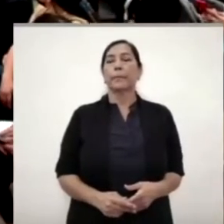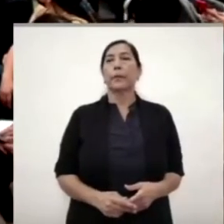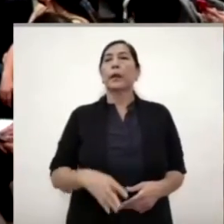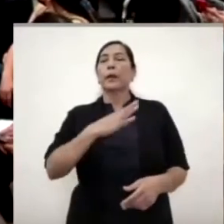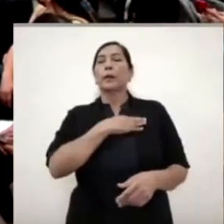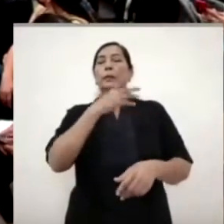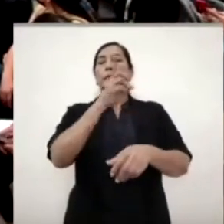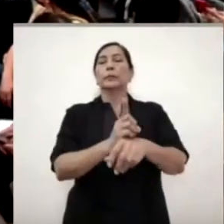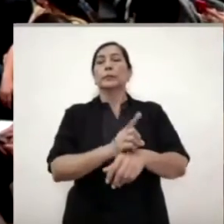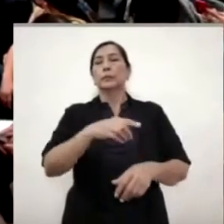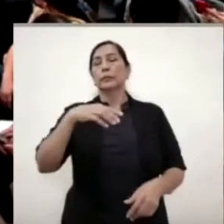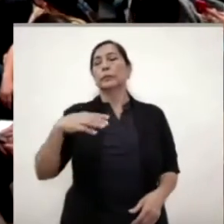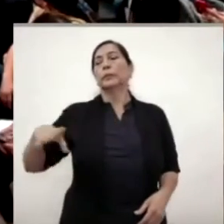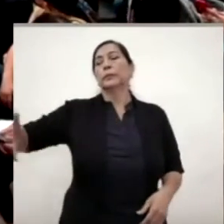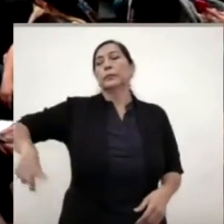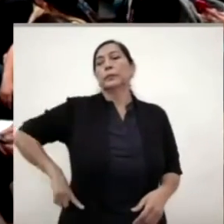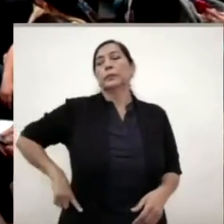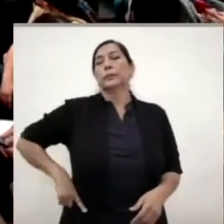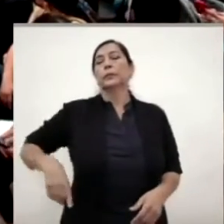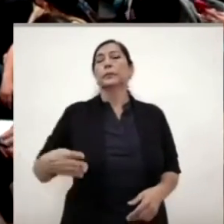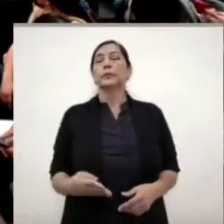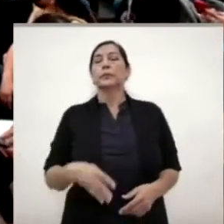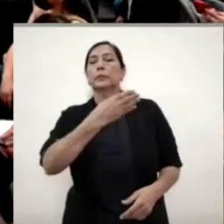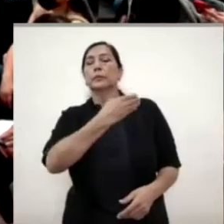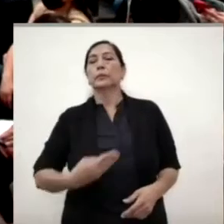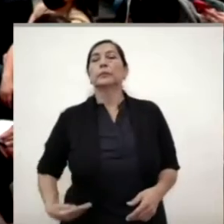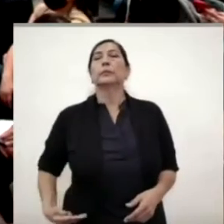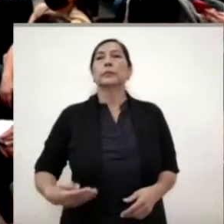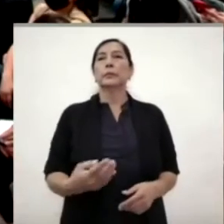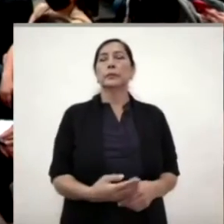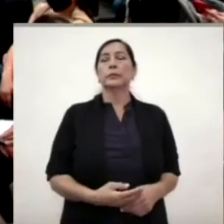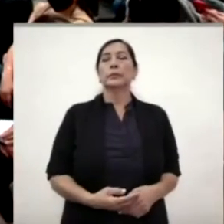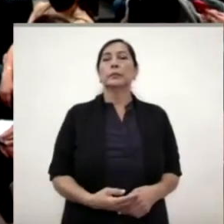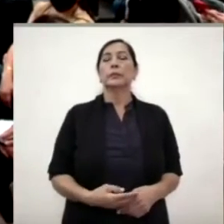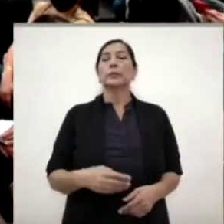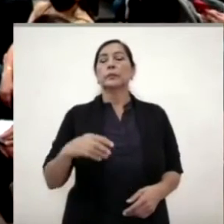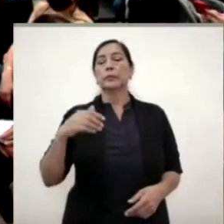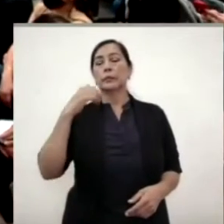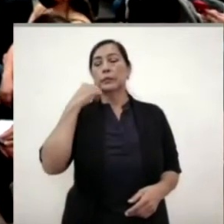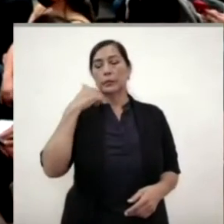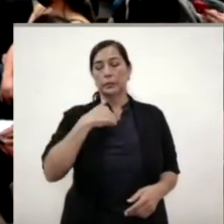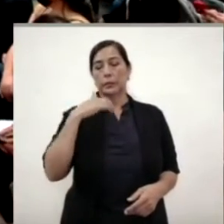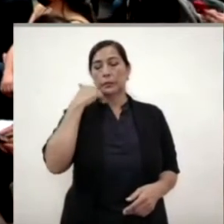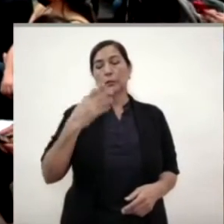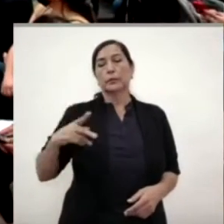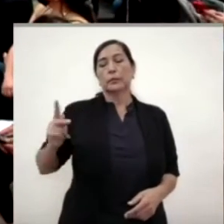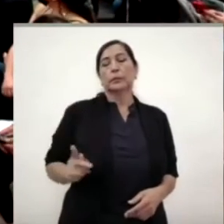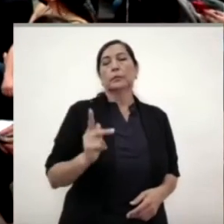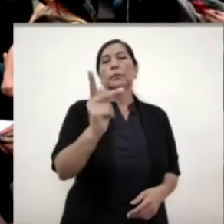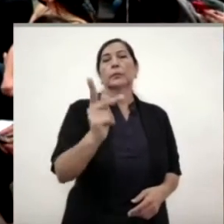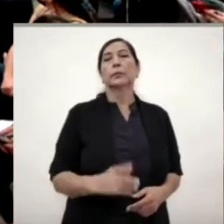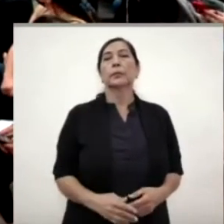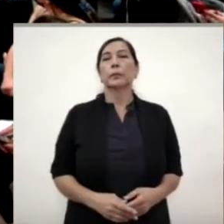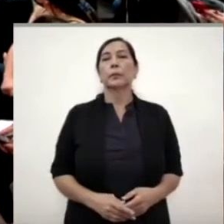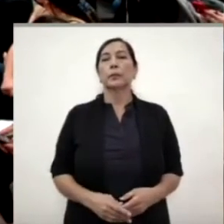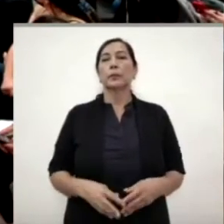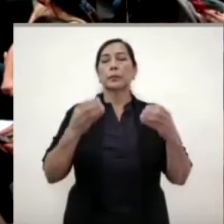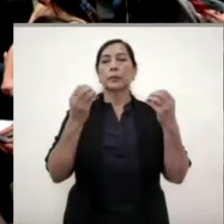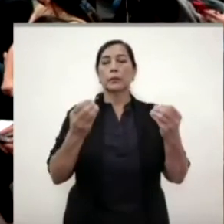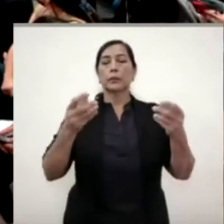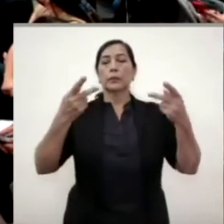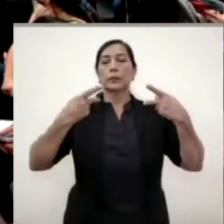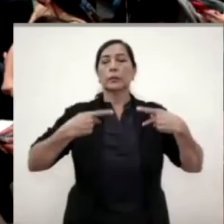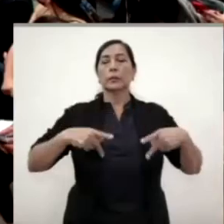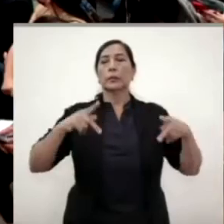Bueno, señor gobernador, presidente, funcionarios, preguntarle, señor gobernador, muchas